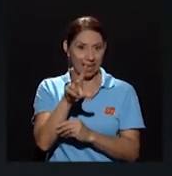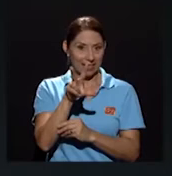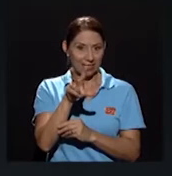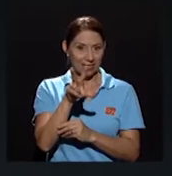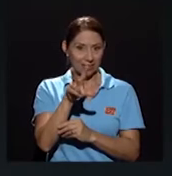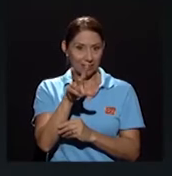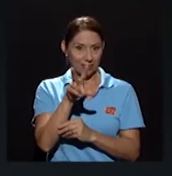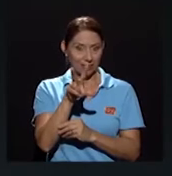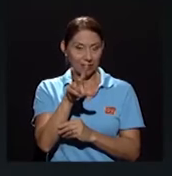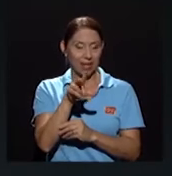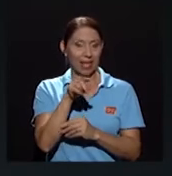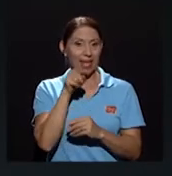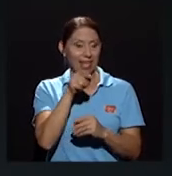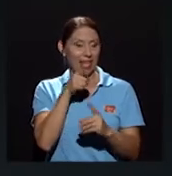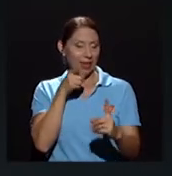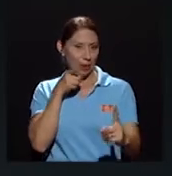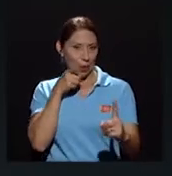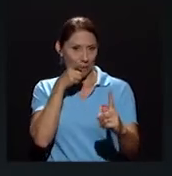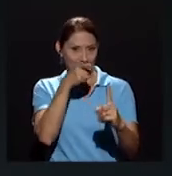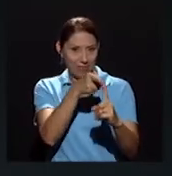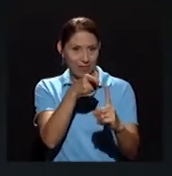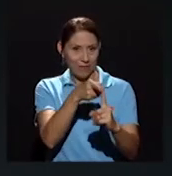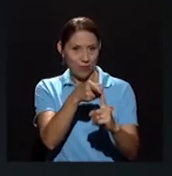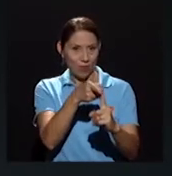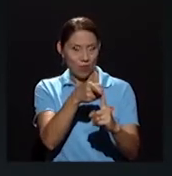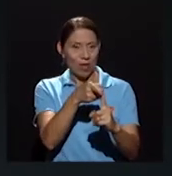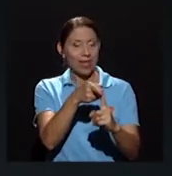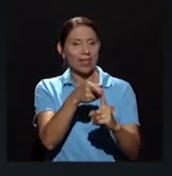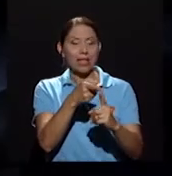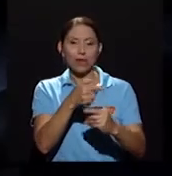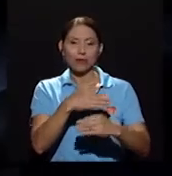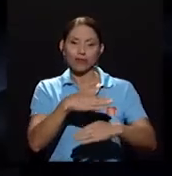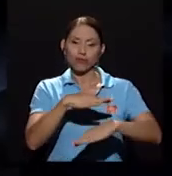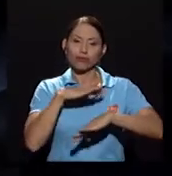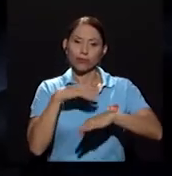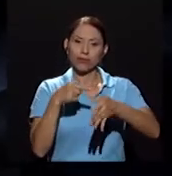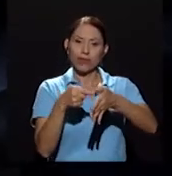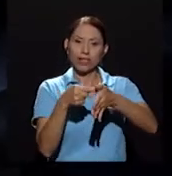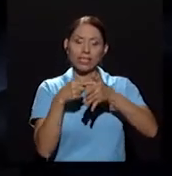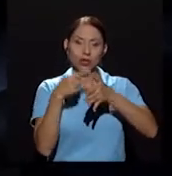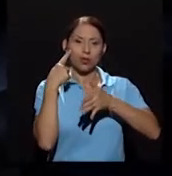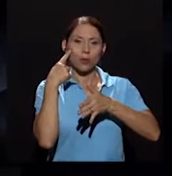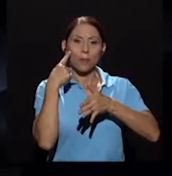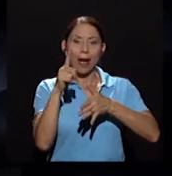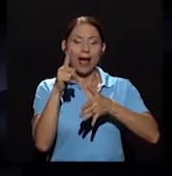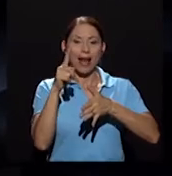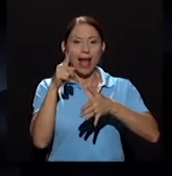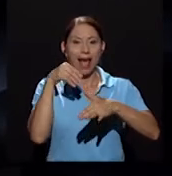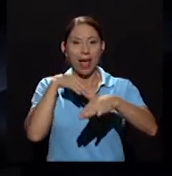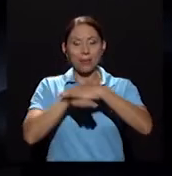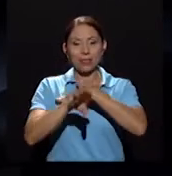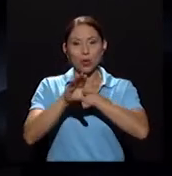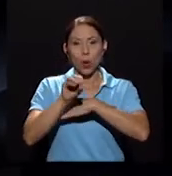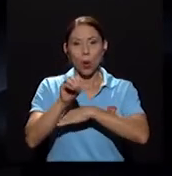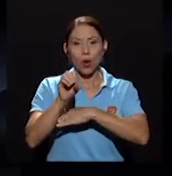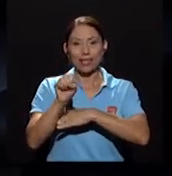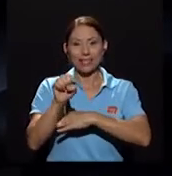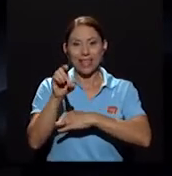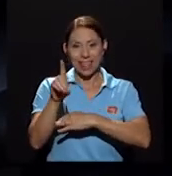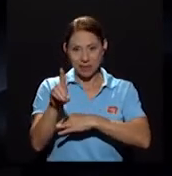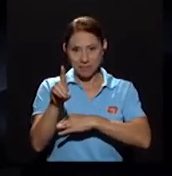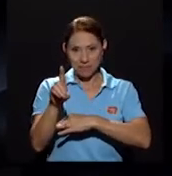tienen el cometido de llenar los requisitos para la admisión a la oecd